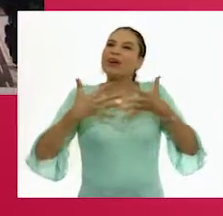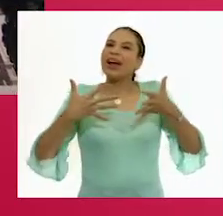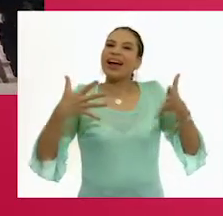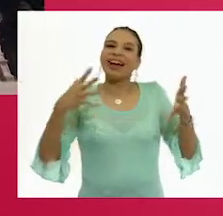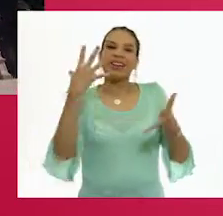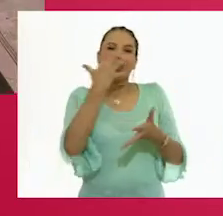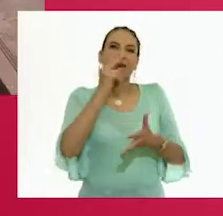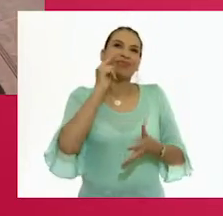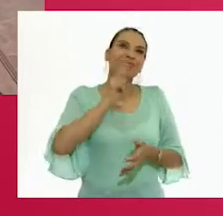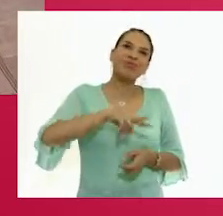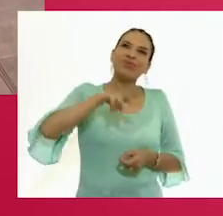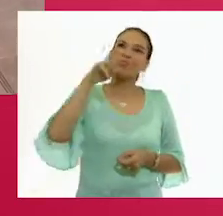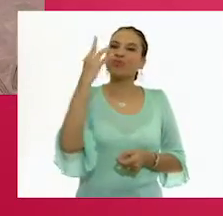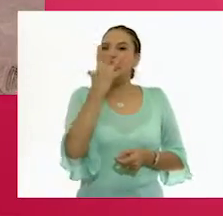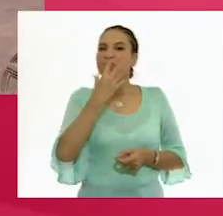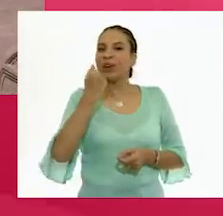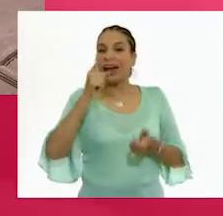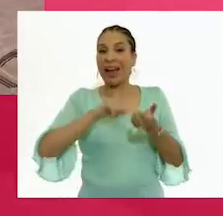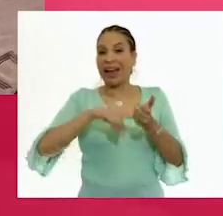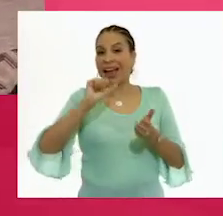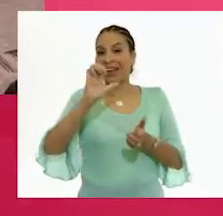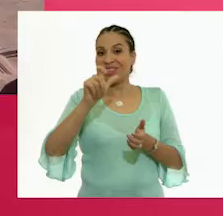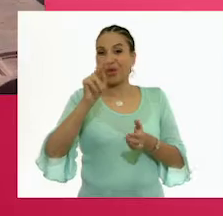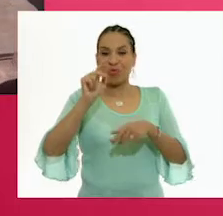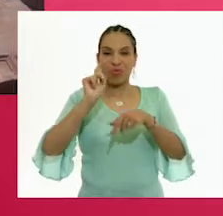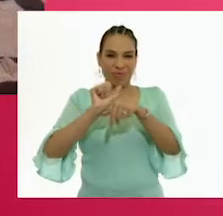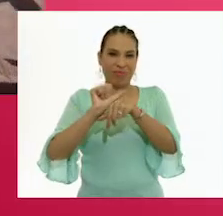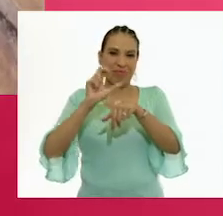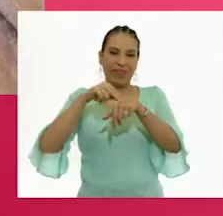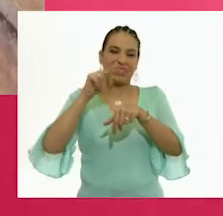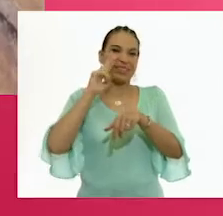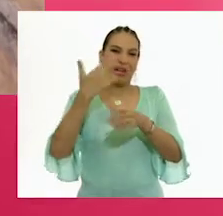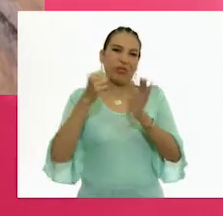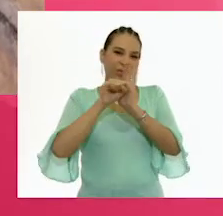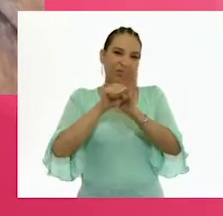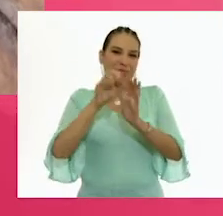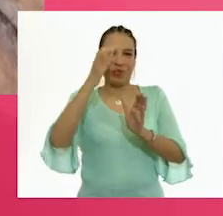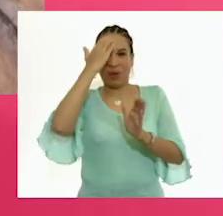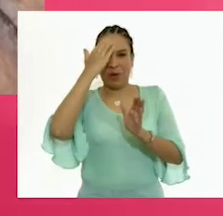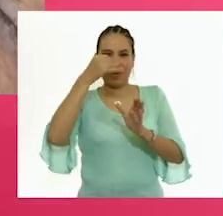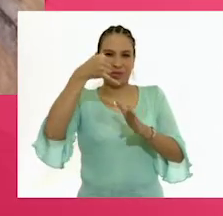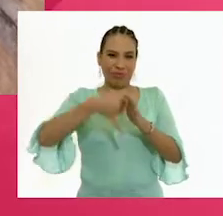ha permitido tener aquí en Actopan este símbolo de conocimiento.